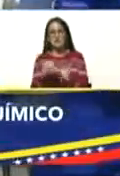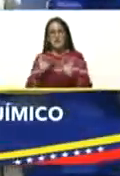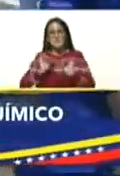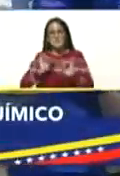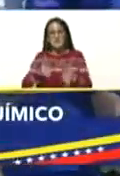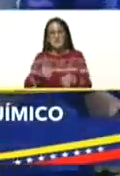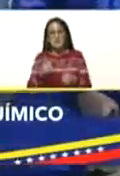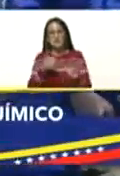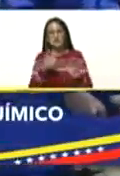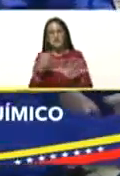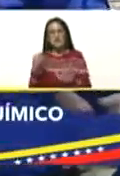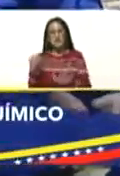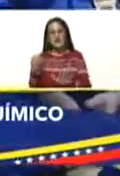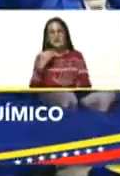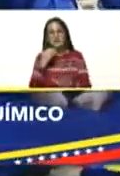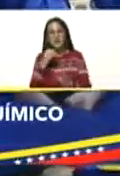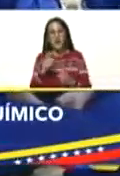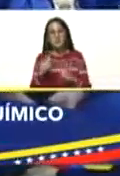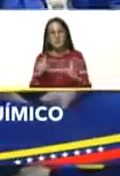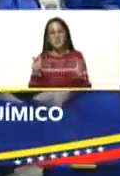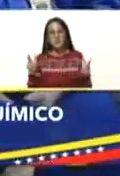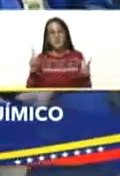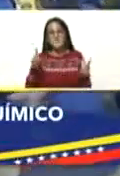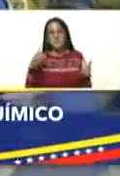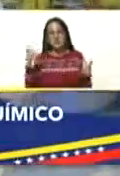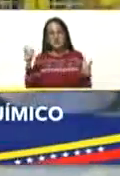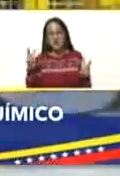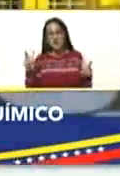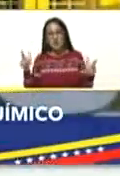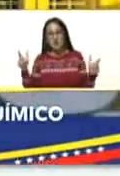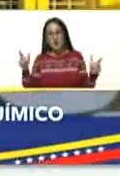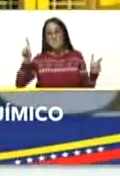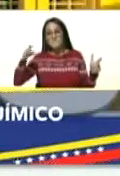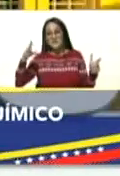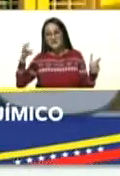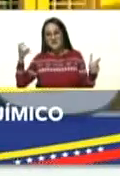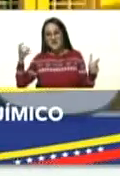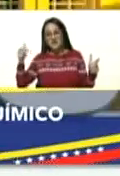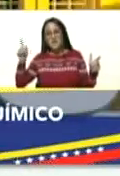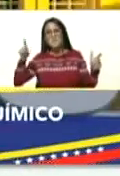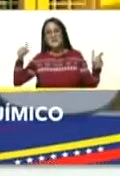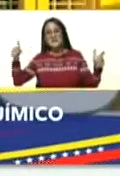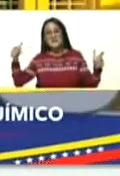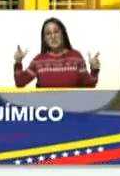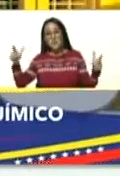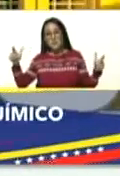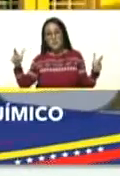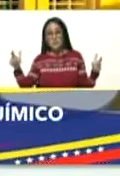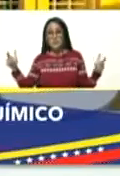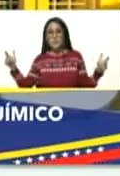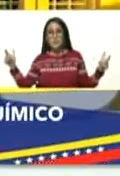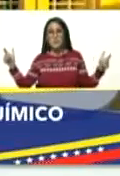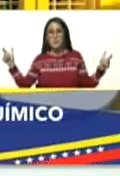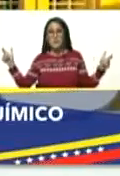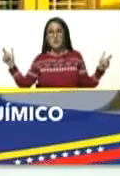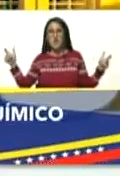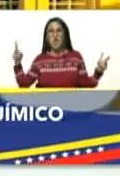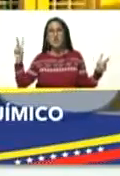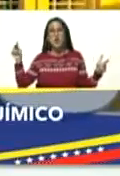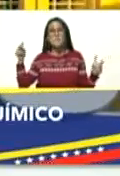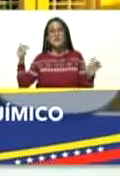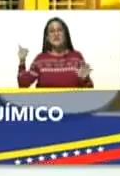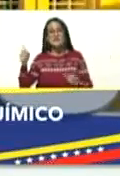Empezamos con 600, con 1.000, 1.200, 1.300, 1.600, 1.800,